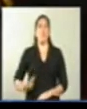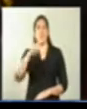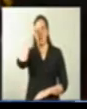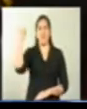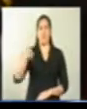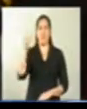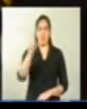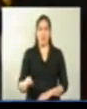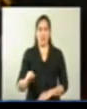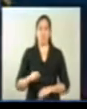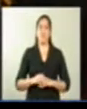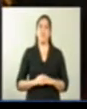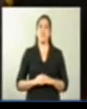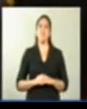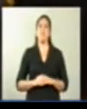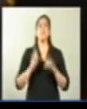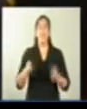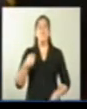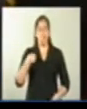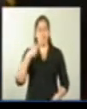Argentina y observar